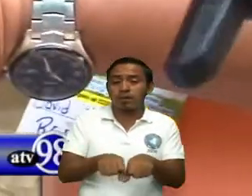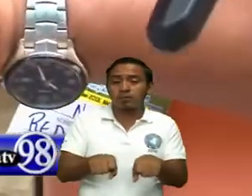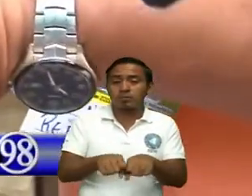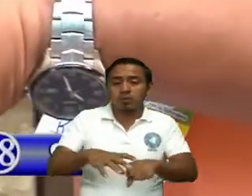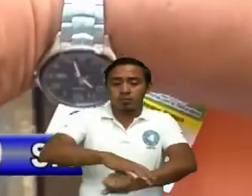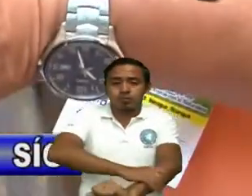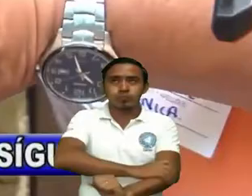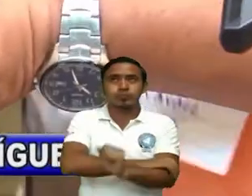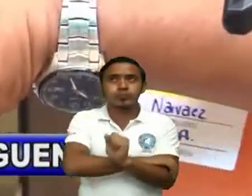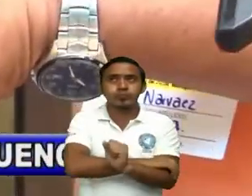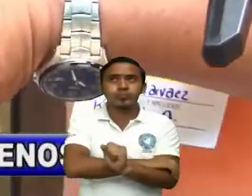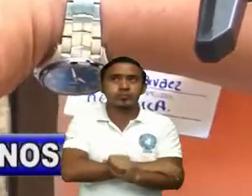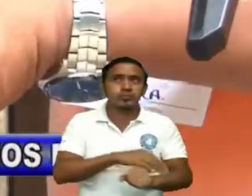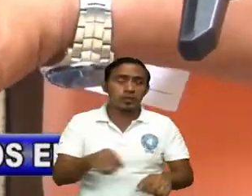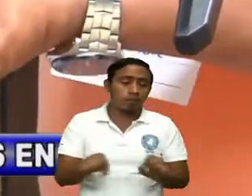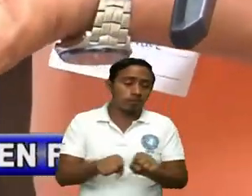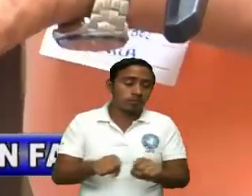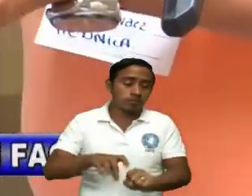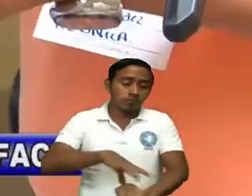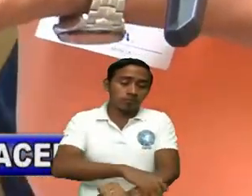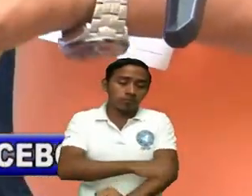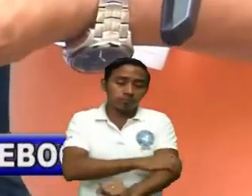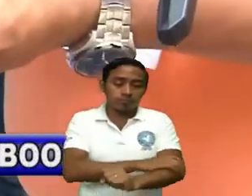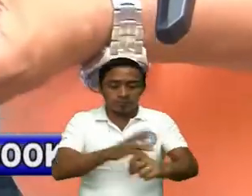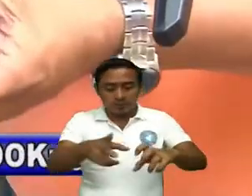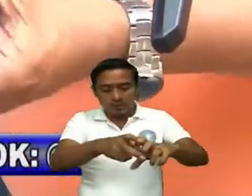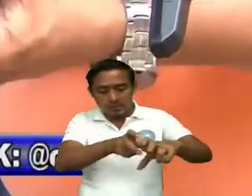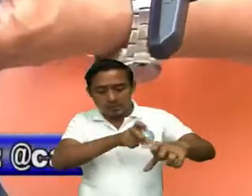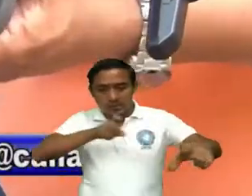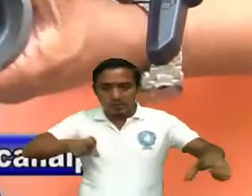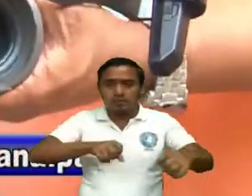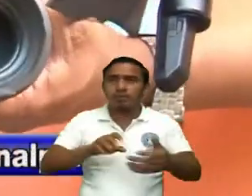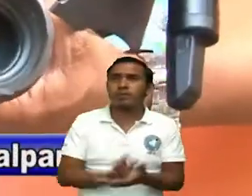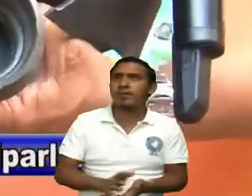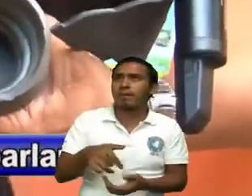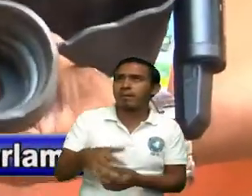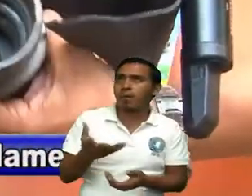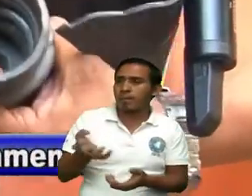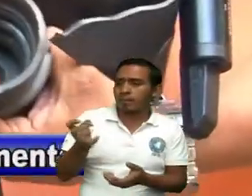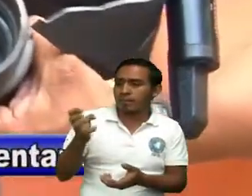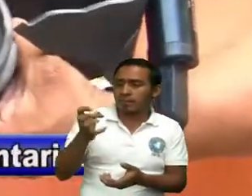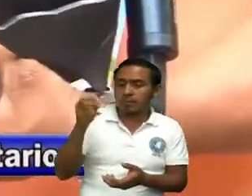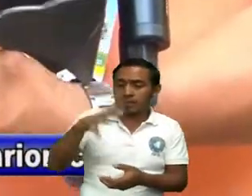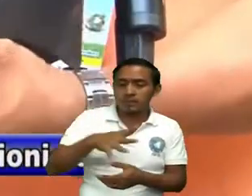Botas campesinas, ¿ya? De la pelotita que bota el niño,